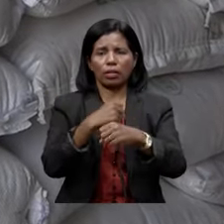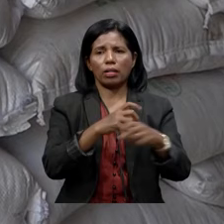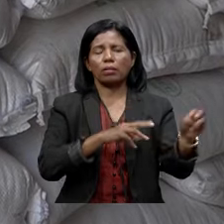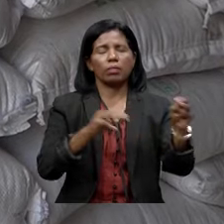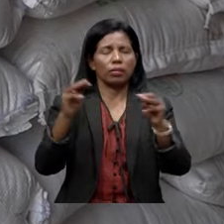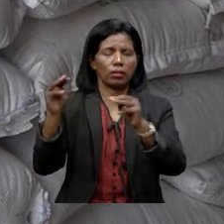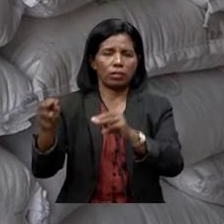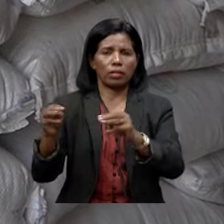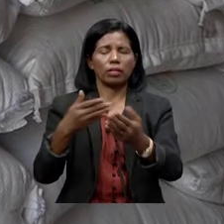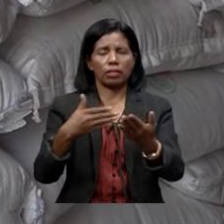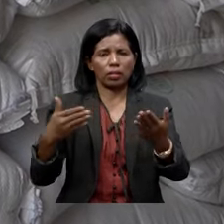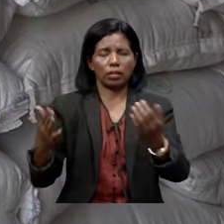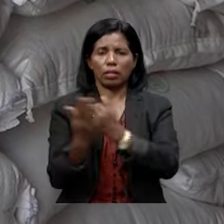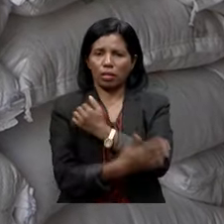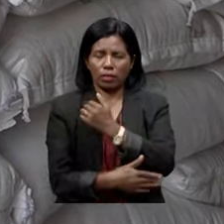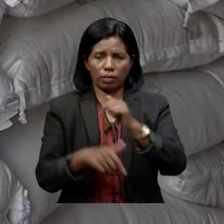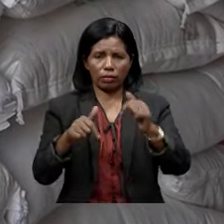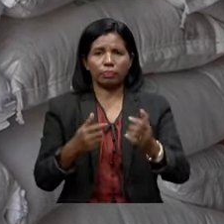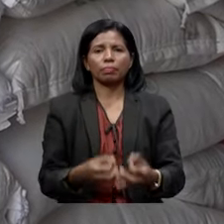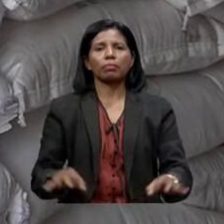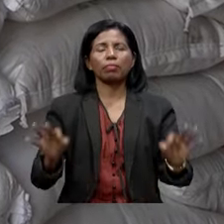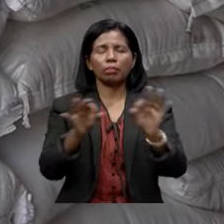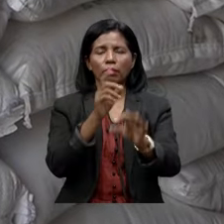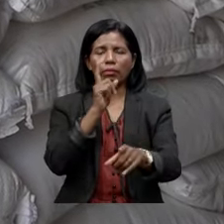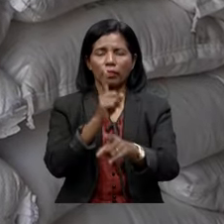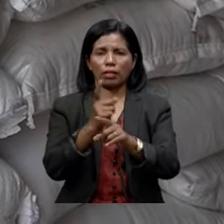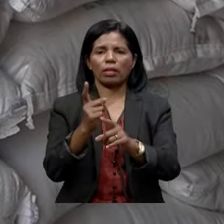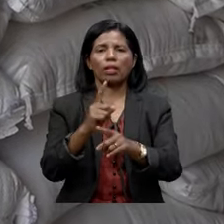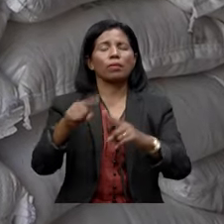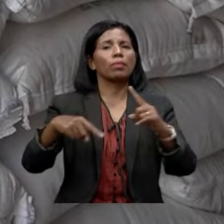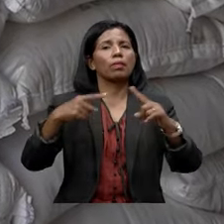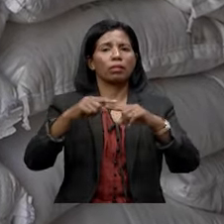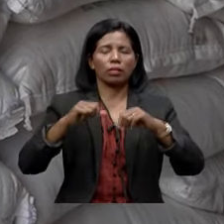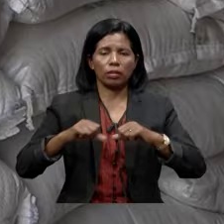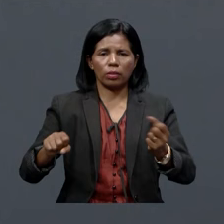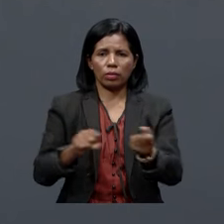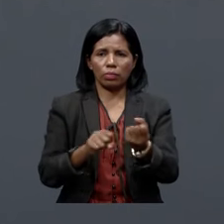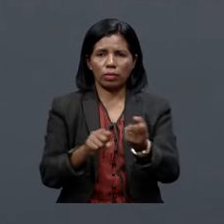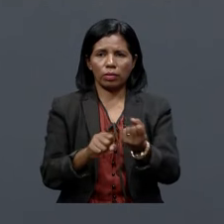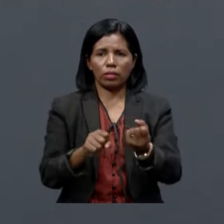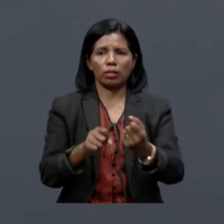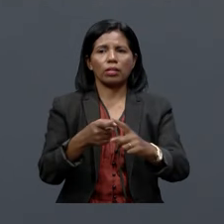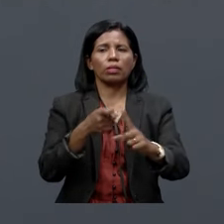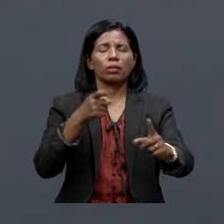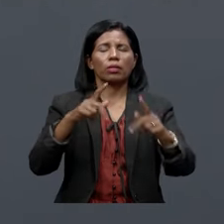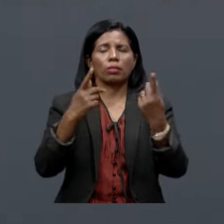ba produto iha railaran. É importante liu ne vai hira a contribuição no setor privado